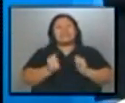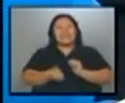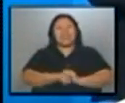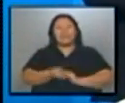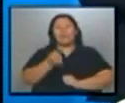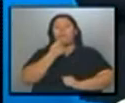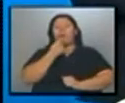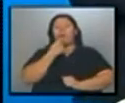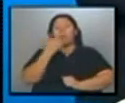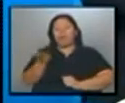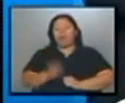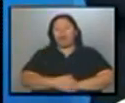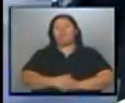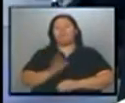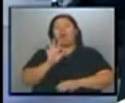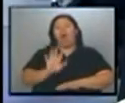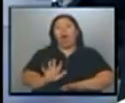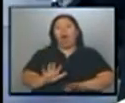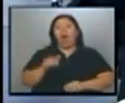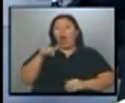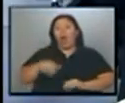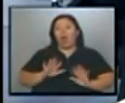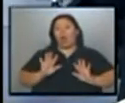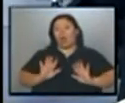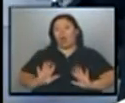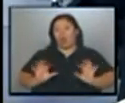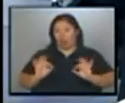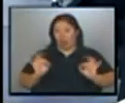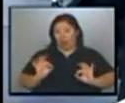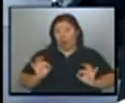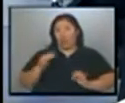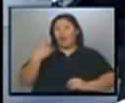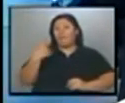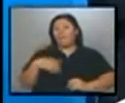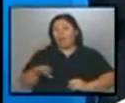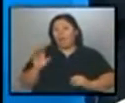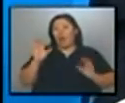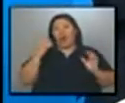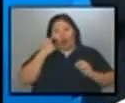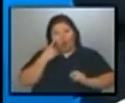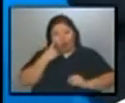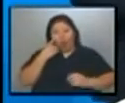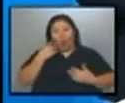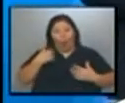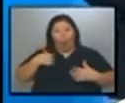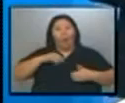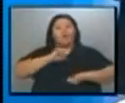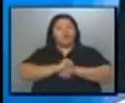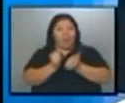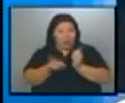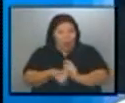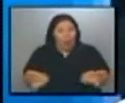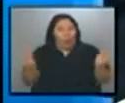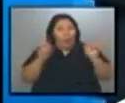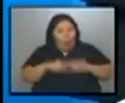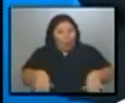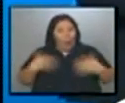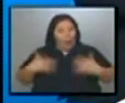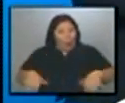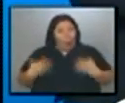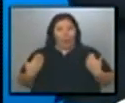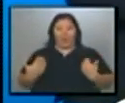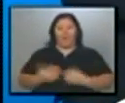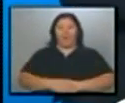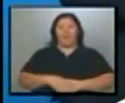pero puede despertar. O sea, Cacho ha dejado todo, inclusive eso que estamos hablando. No sé. Pasamos a la revista Gente.